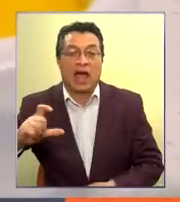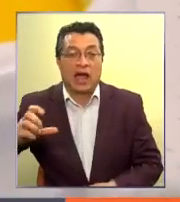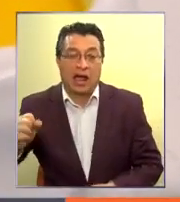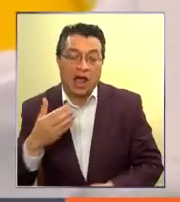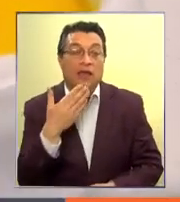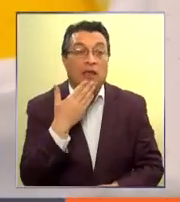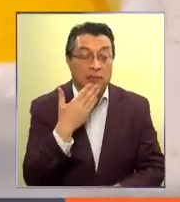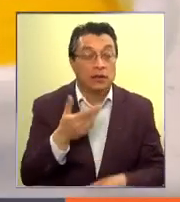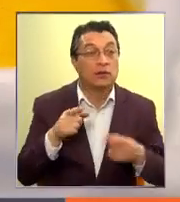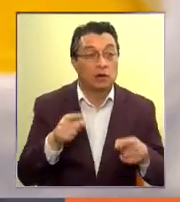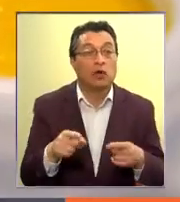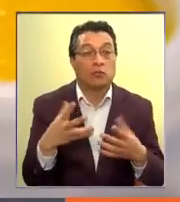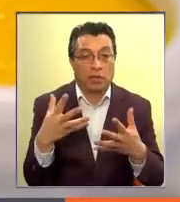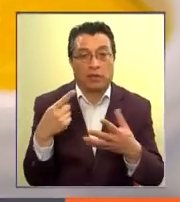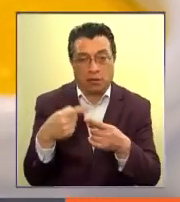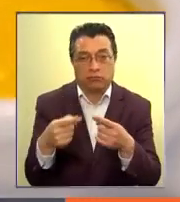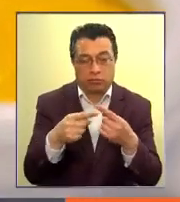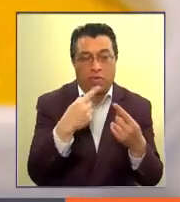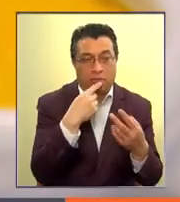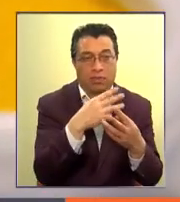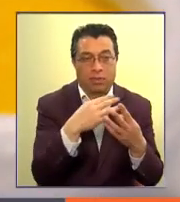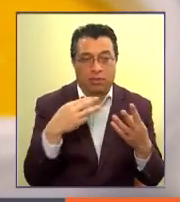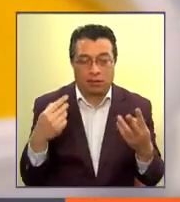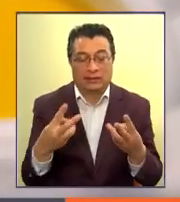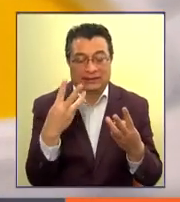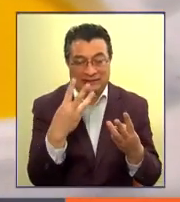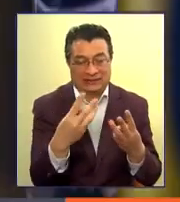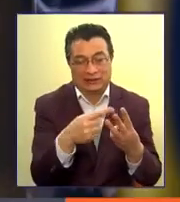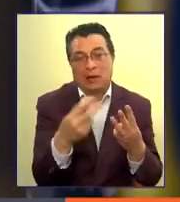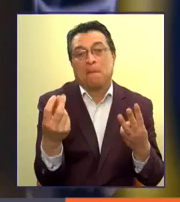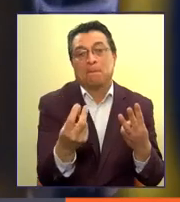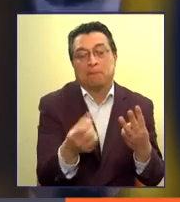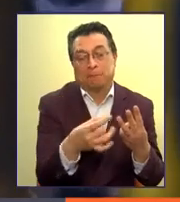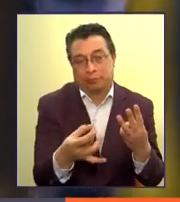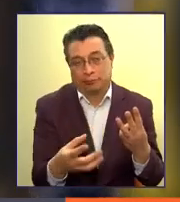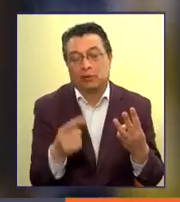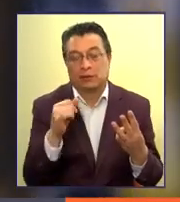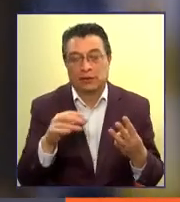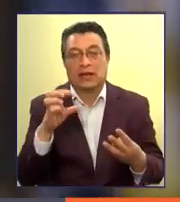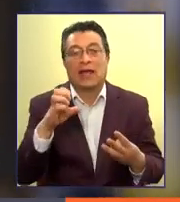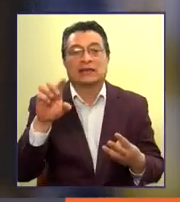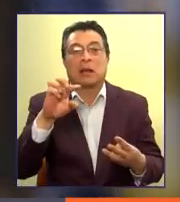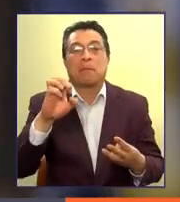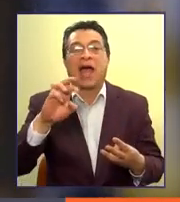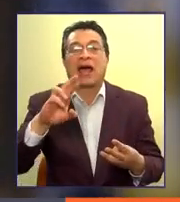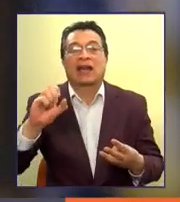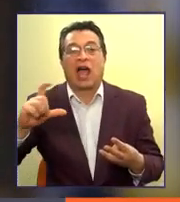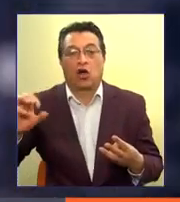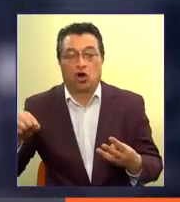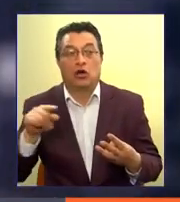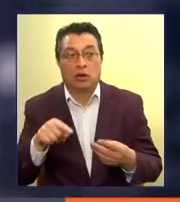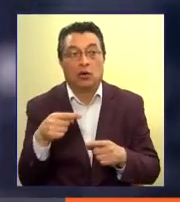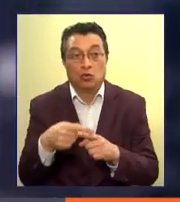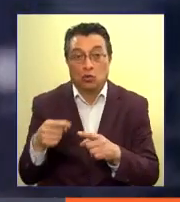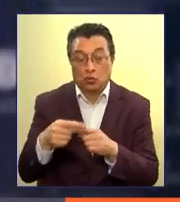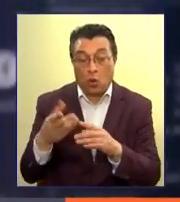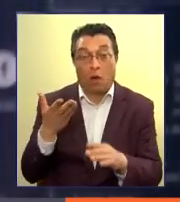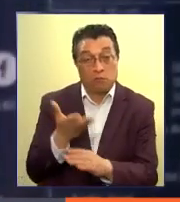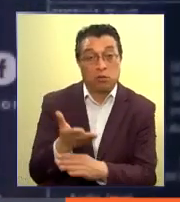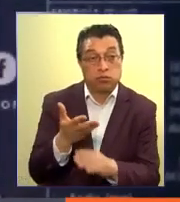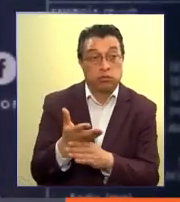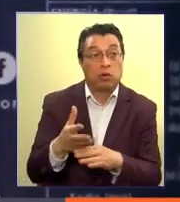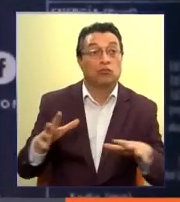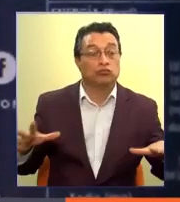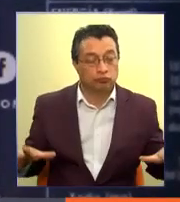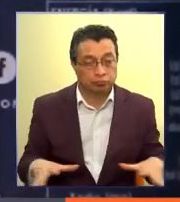10 sabores ofrece ya Prana Sopas, 3 de legumbres y la de espárragos, que es de temporada. Con tanta solicitud se atrevieron con verduras